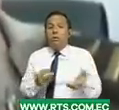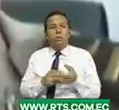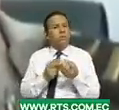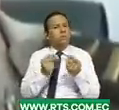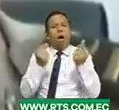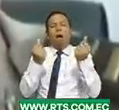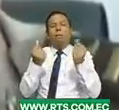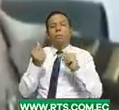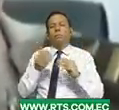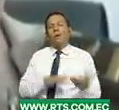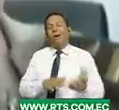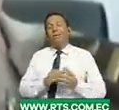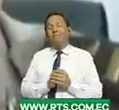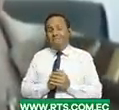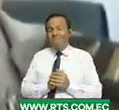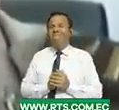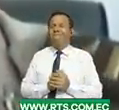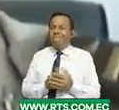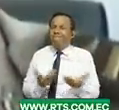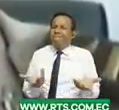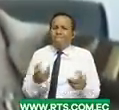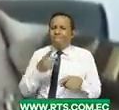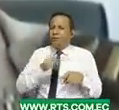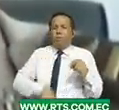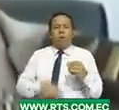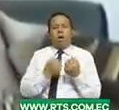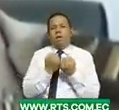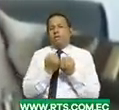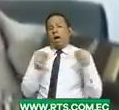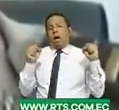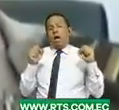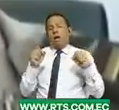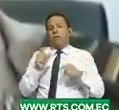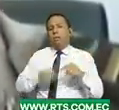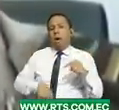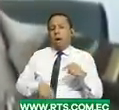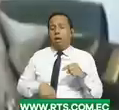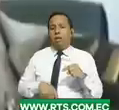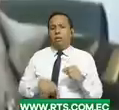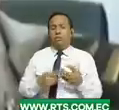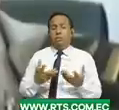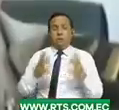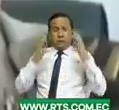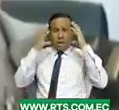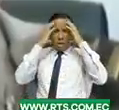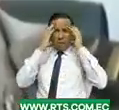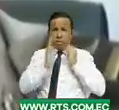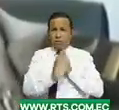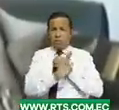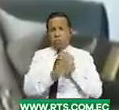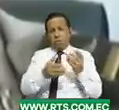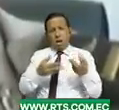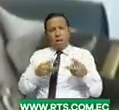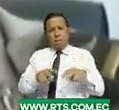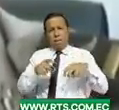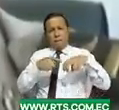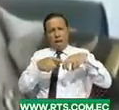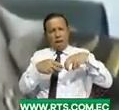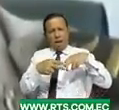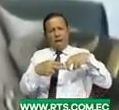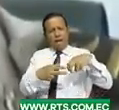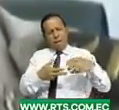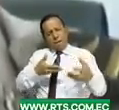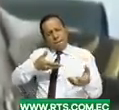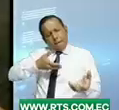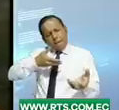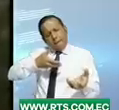la persona. Y realmente los impactos son a la altura de la cabeza y las extremidades hacia el torso. El amigo